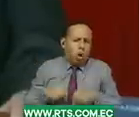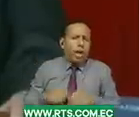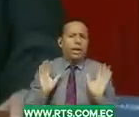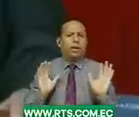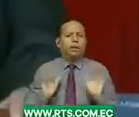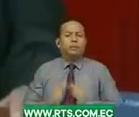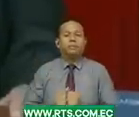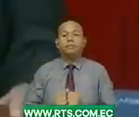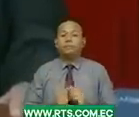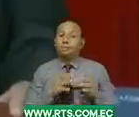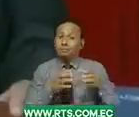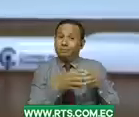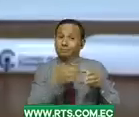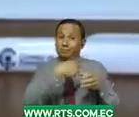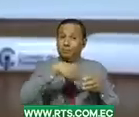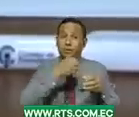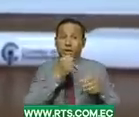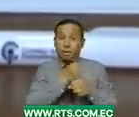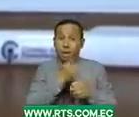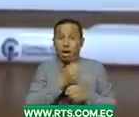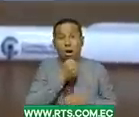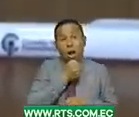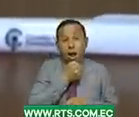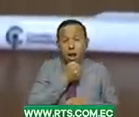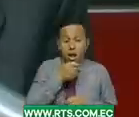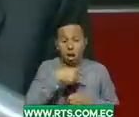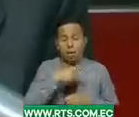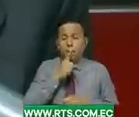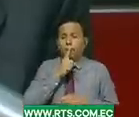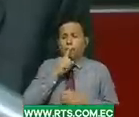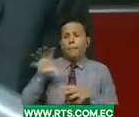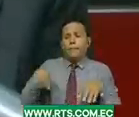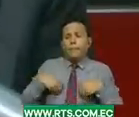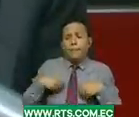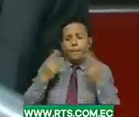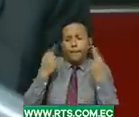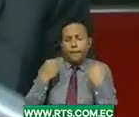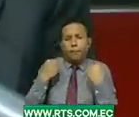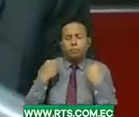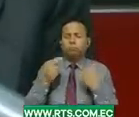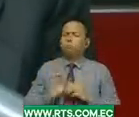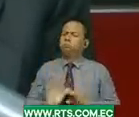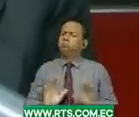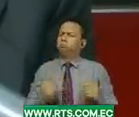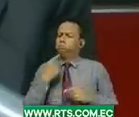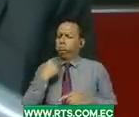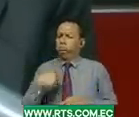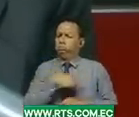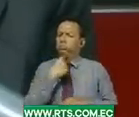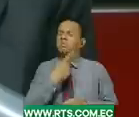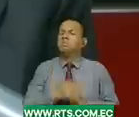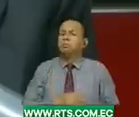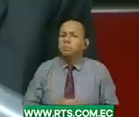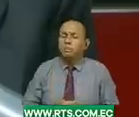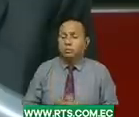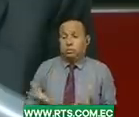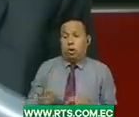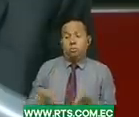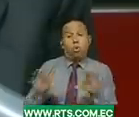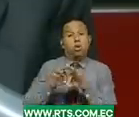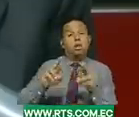UNP no pretende quedarse cruzada de brazos. Lo que conviene, nos habían dicho que hay que hacer una reforma